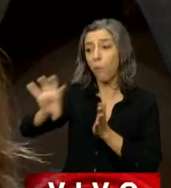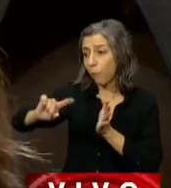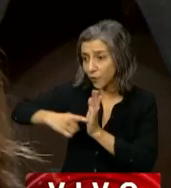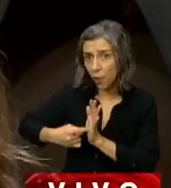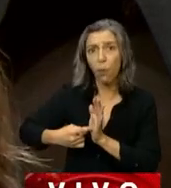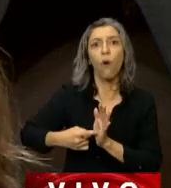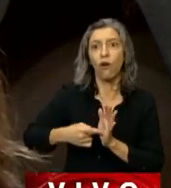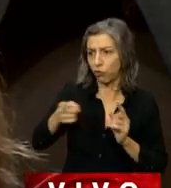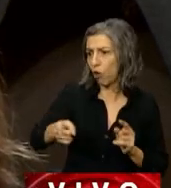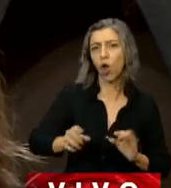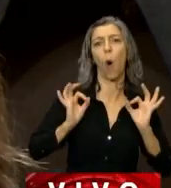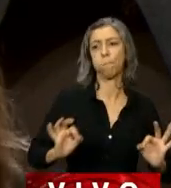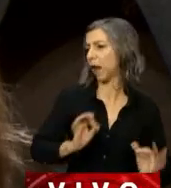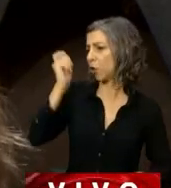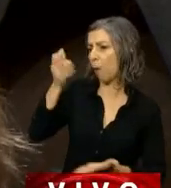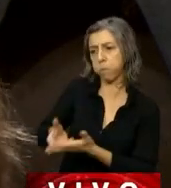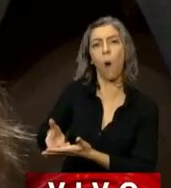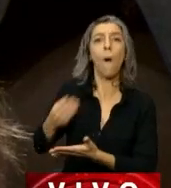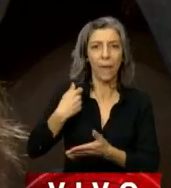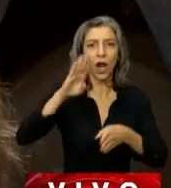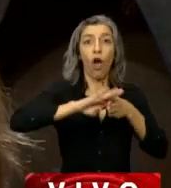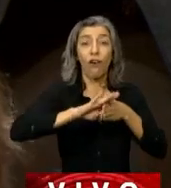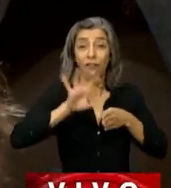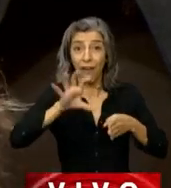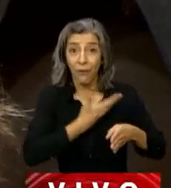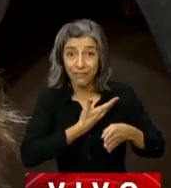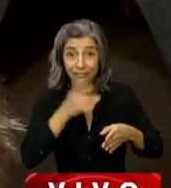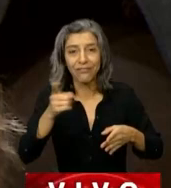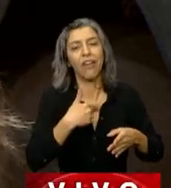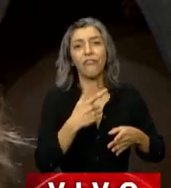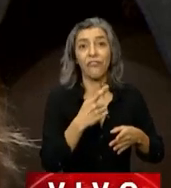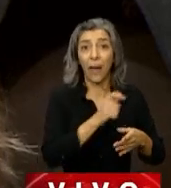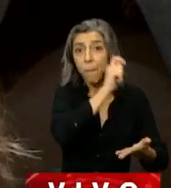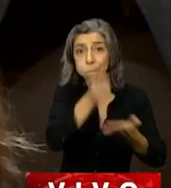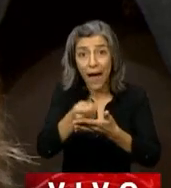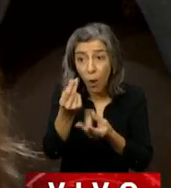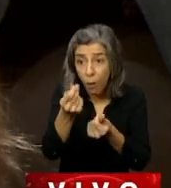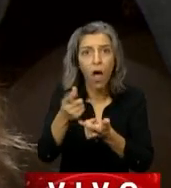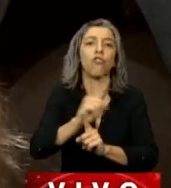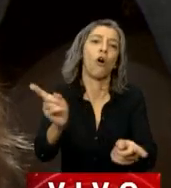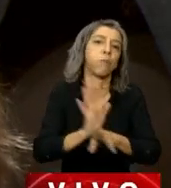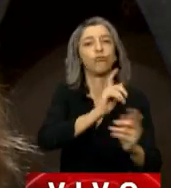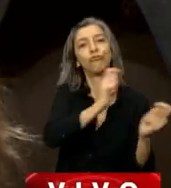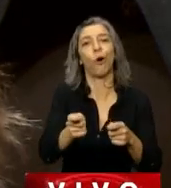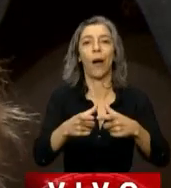y cuando hay que pagarle la deuda a la provincia de Santa Fe hay bonos? ¿De qué federalismo me están